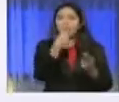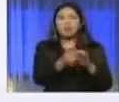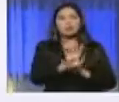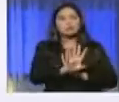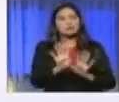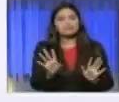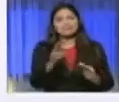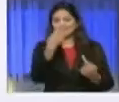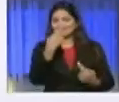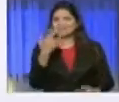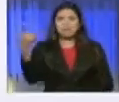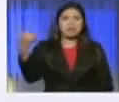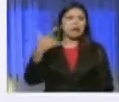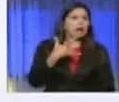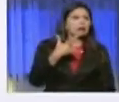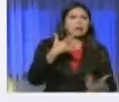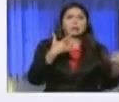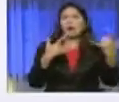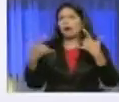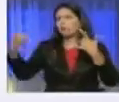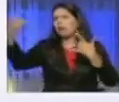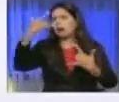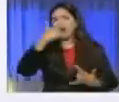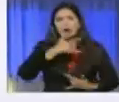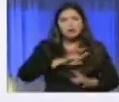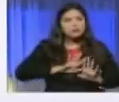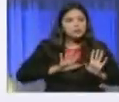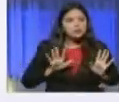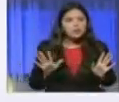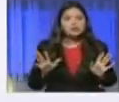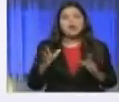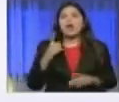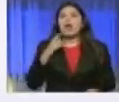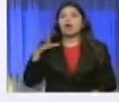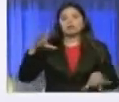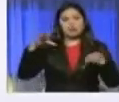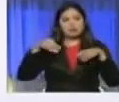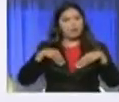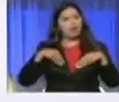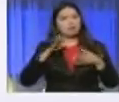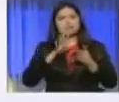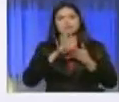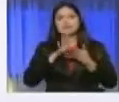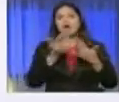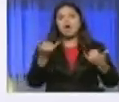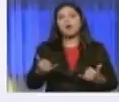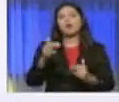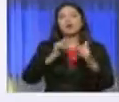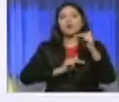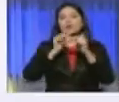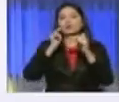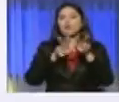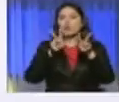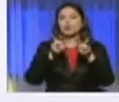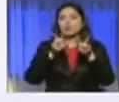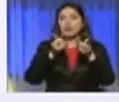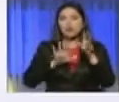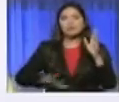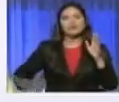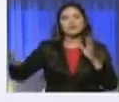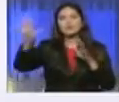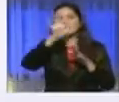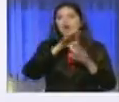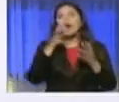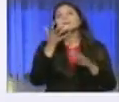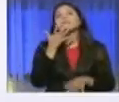respetada, querida y asimilada, asumida en la construcción de los nuevos polos, en el